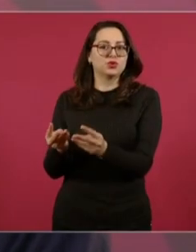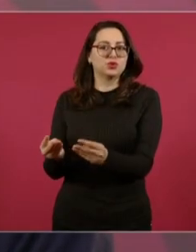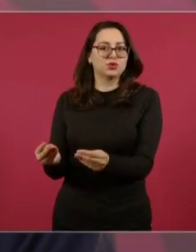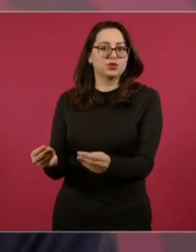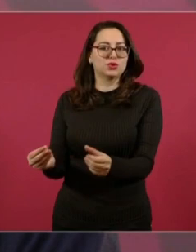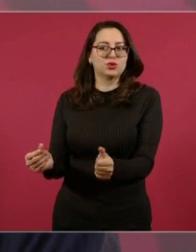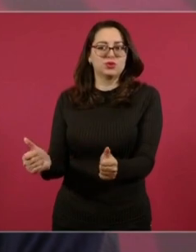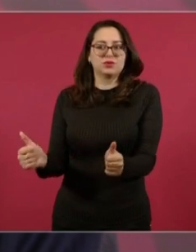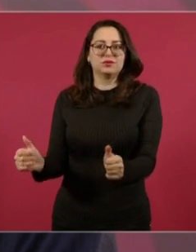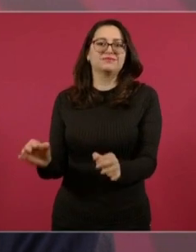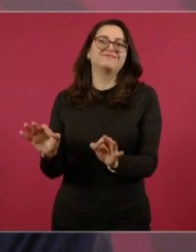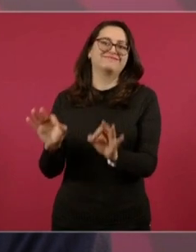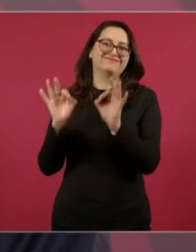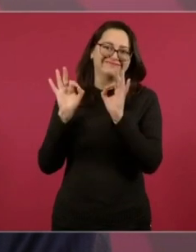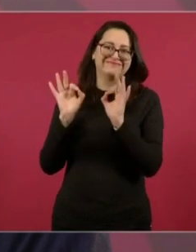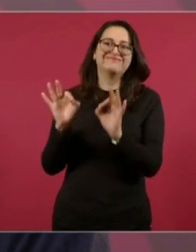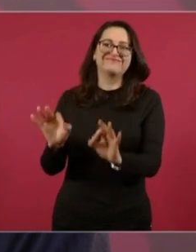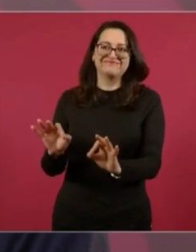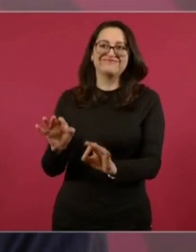transición